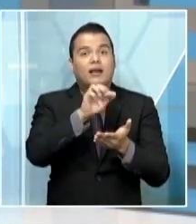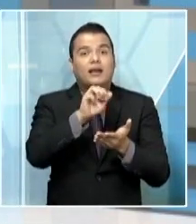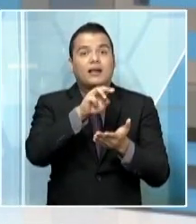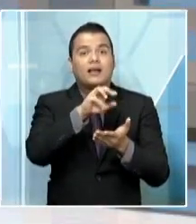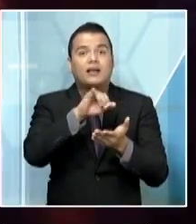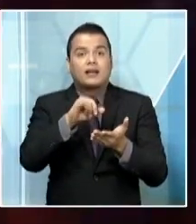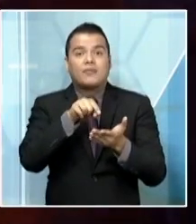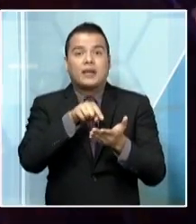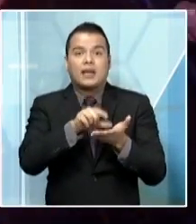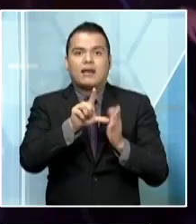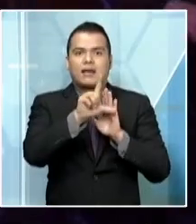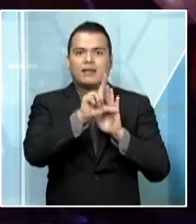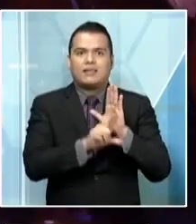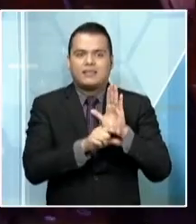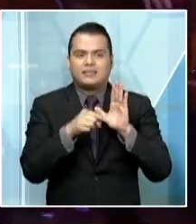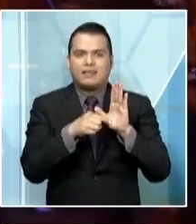Latinos.